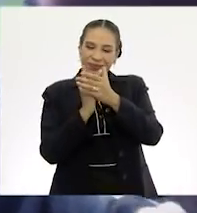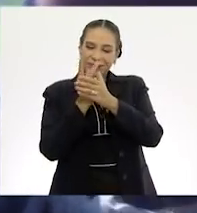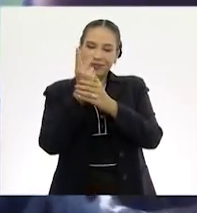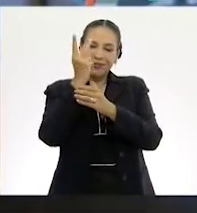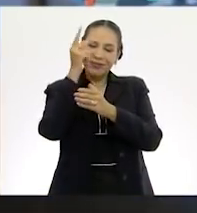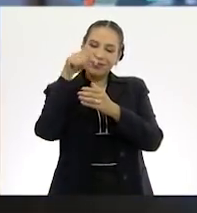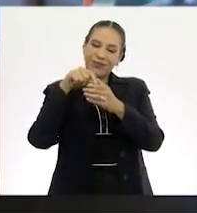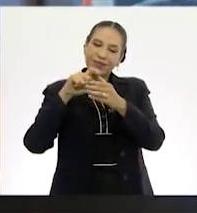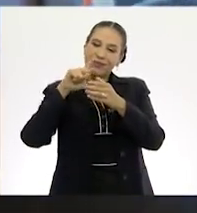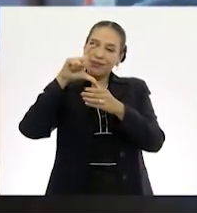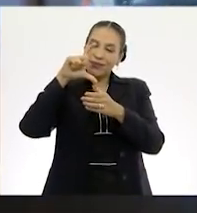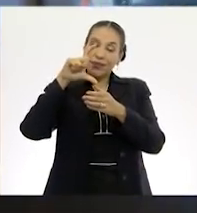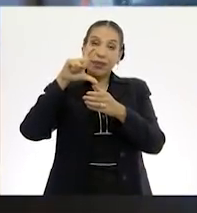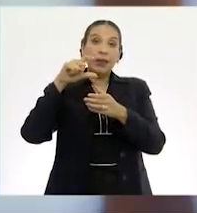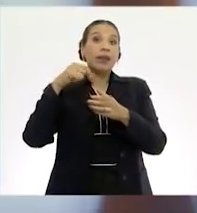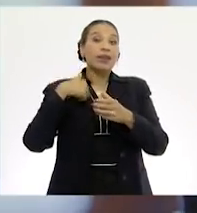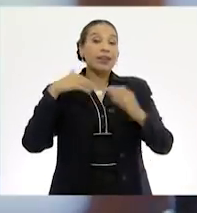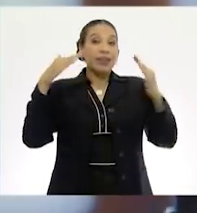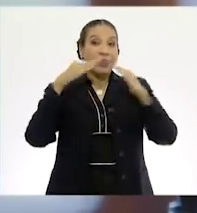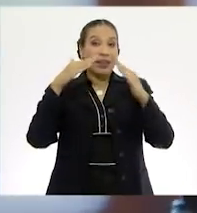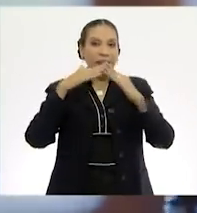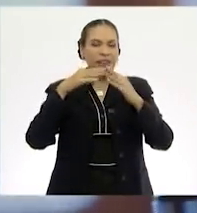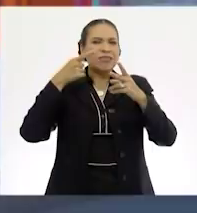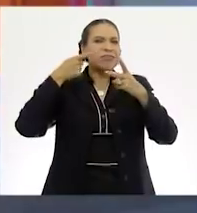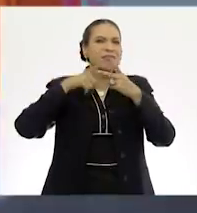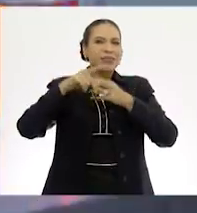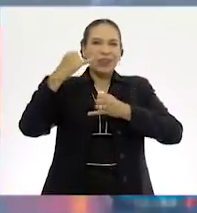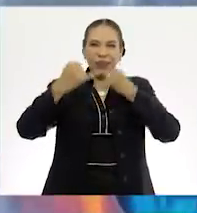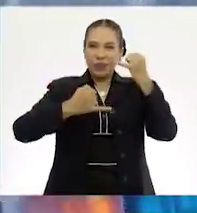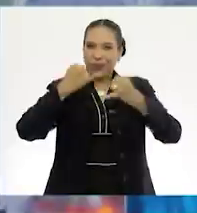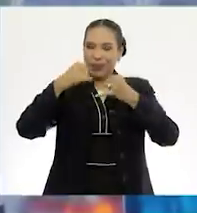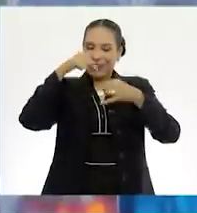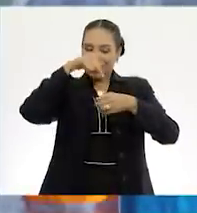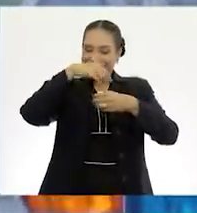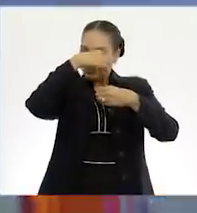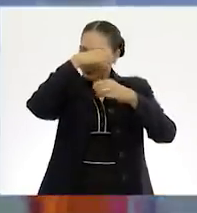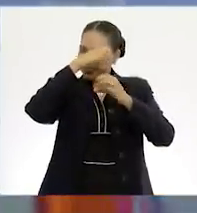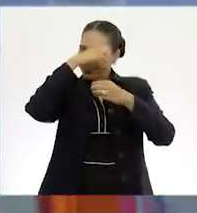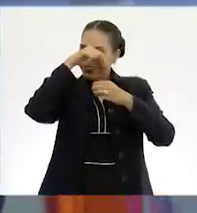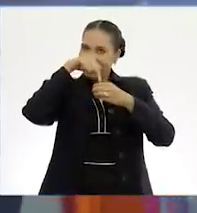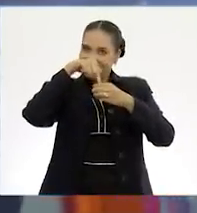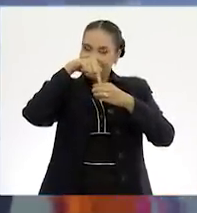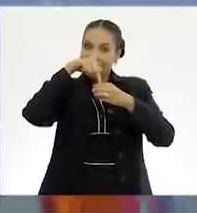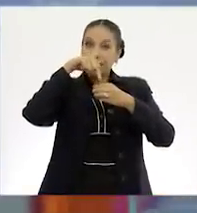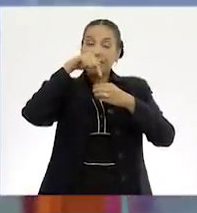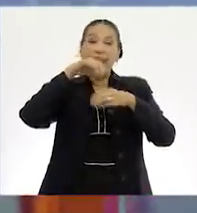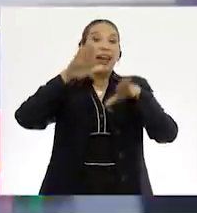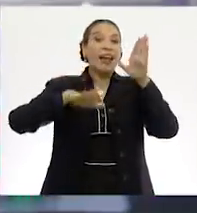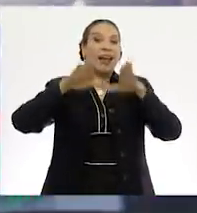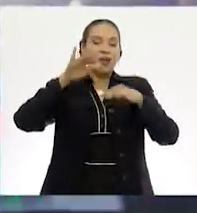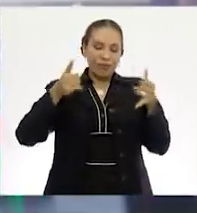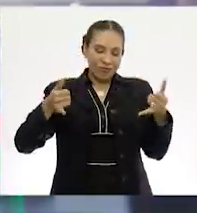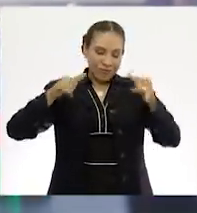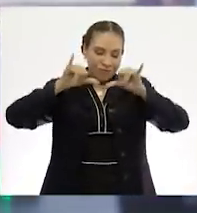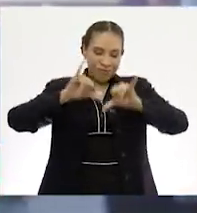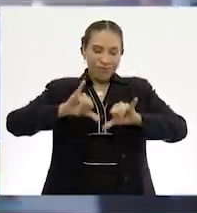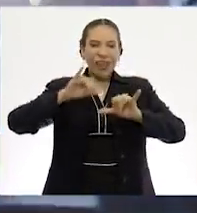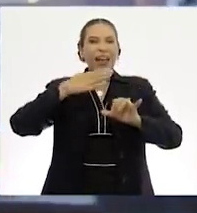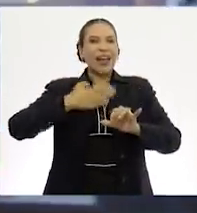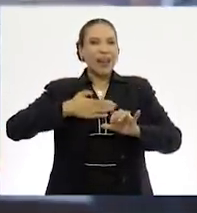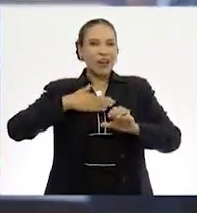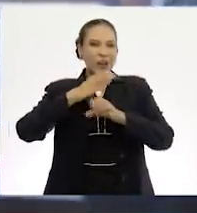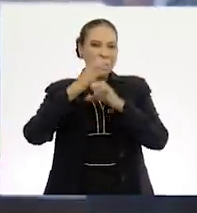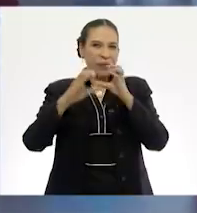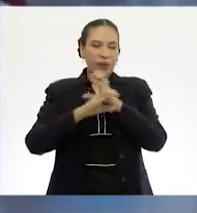pudiera crecer. En mi casa todo empezó con un juego, con mi pequeño microscopio. A veces mezclando cosas en el baño